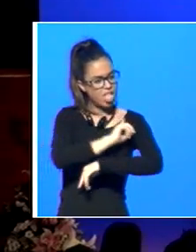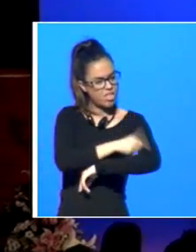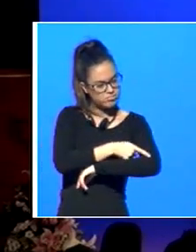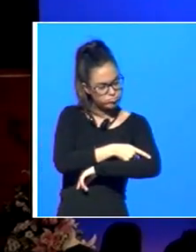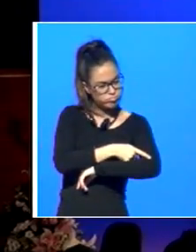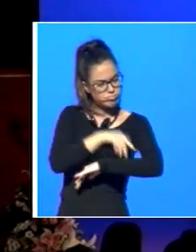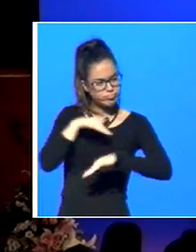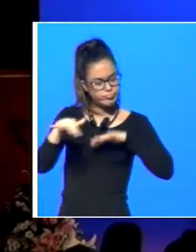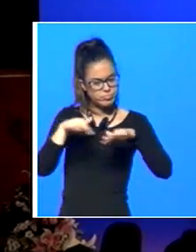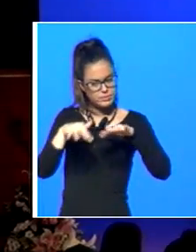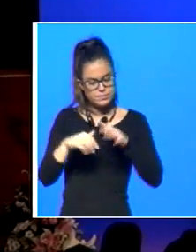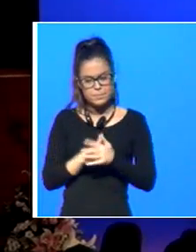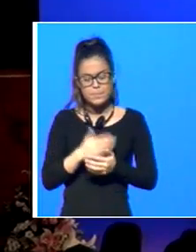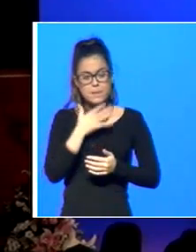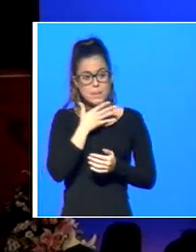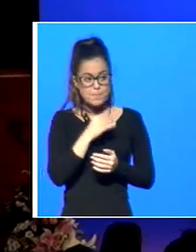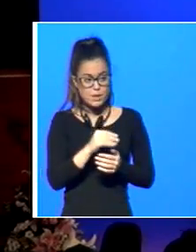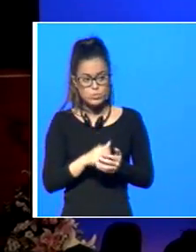me gustaría